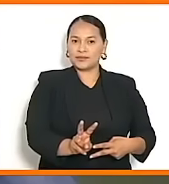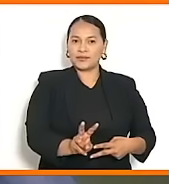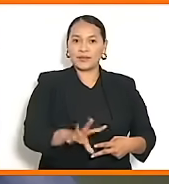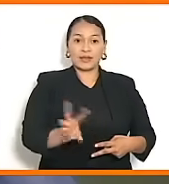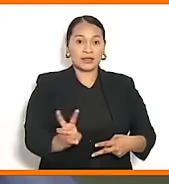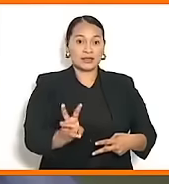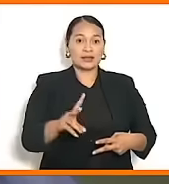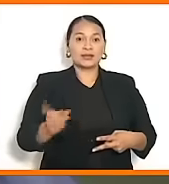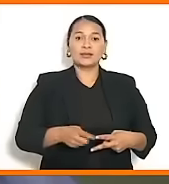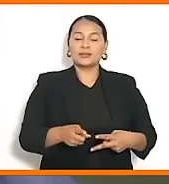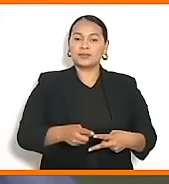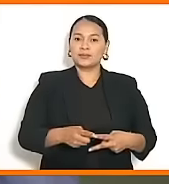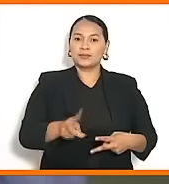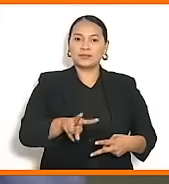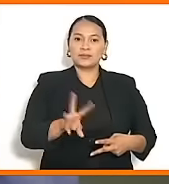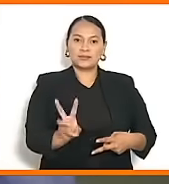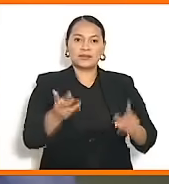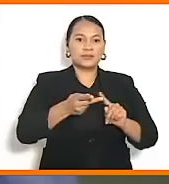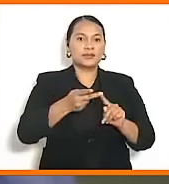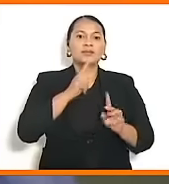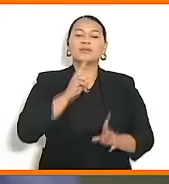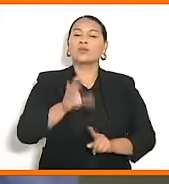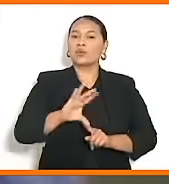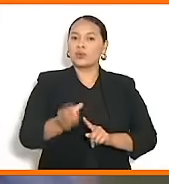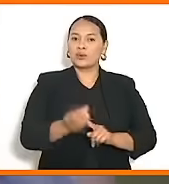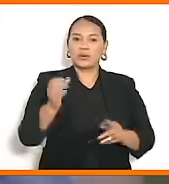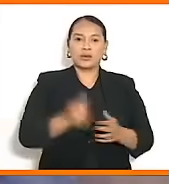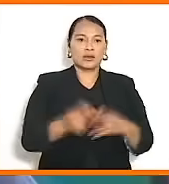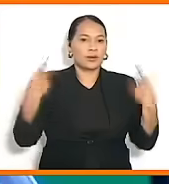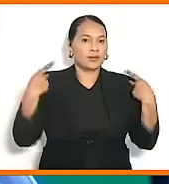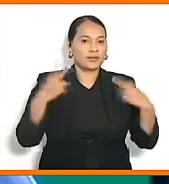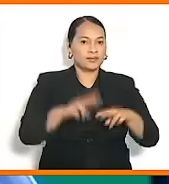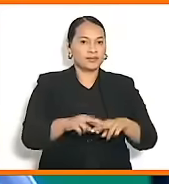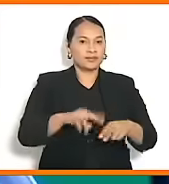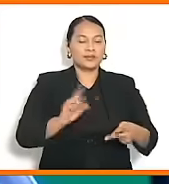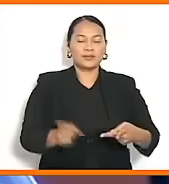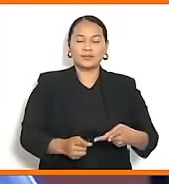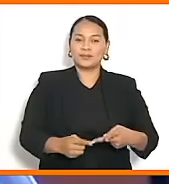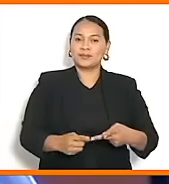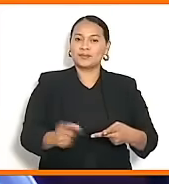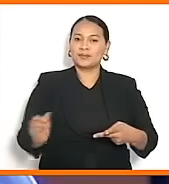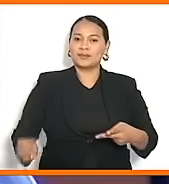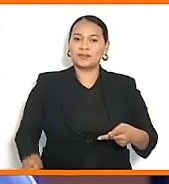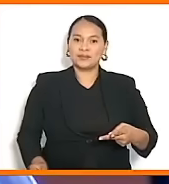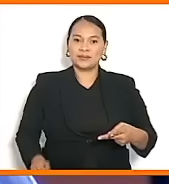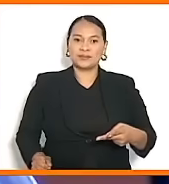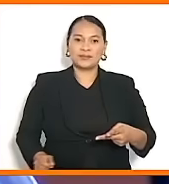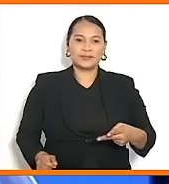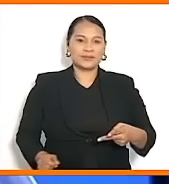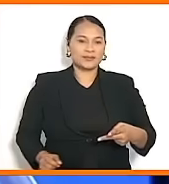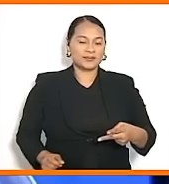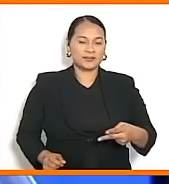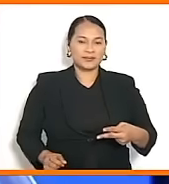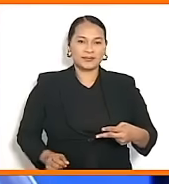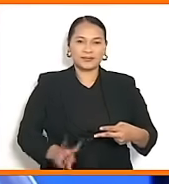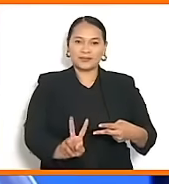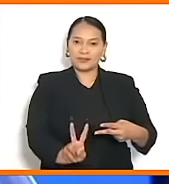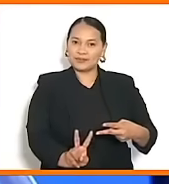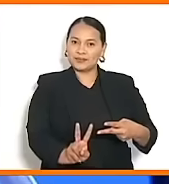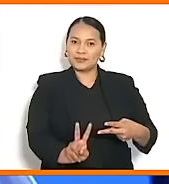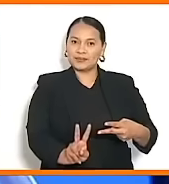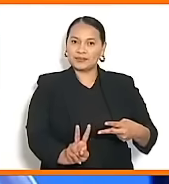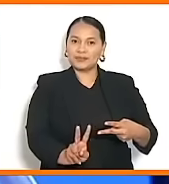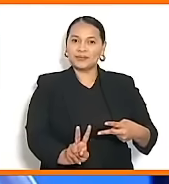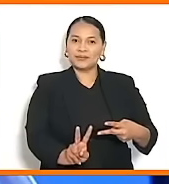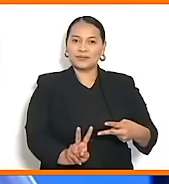6, número favorecido 26 con su catrachada profe. Segundo número ganador, su primer dígito. 2.